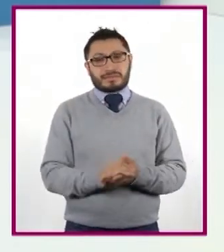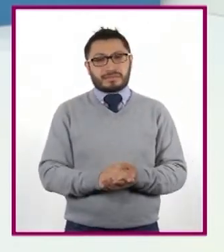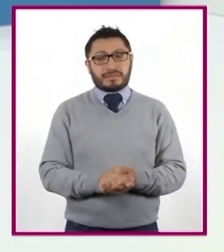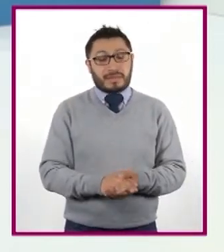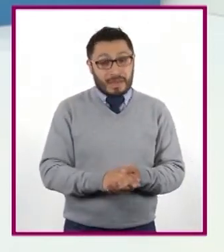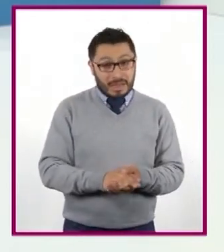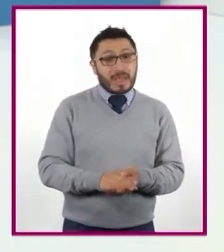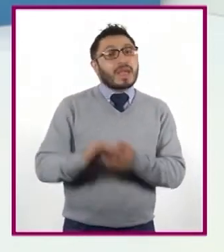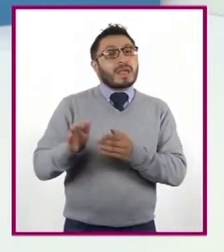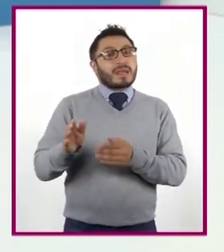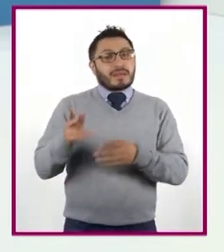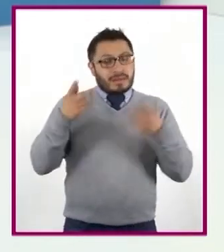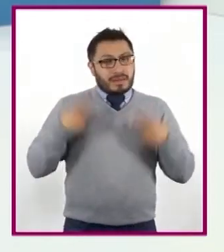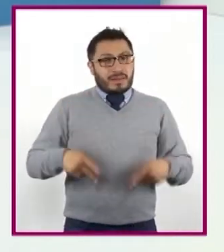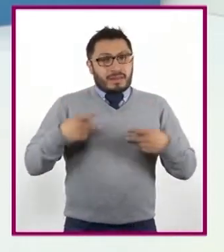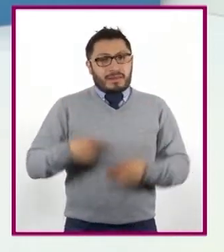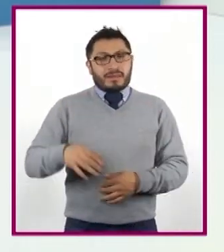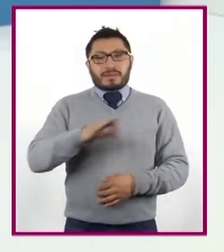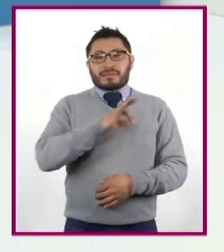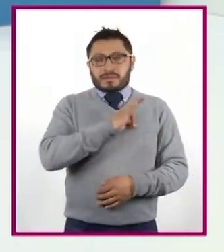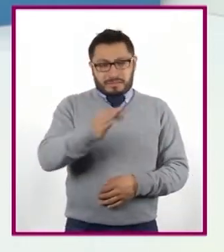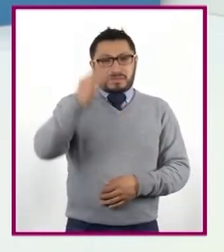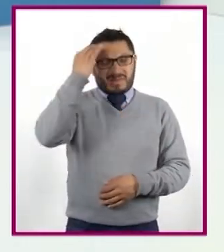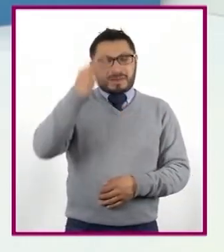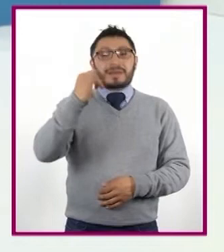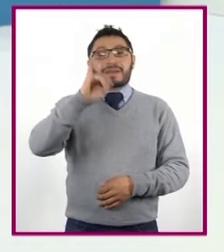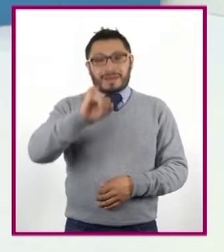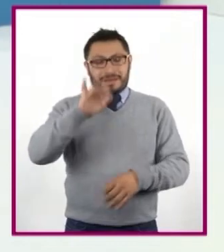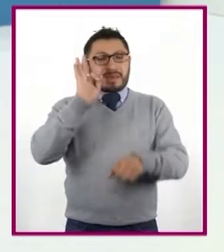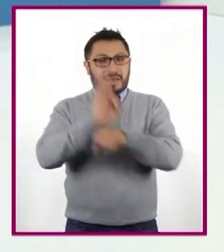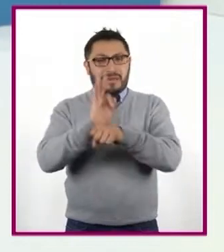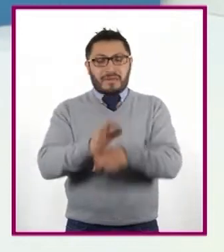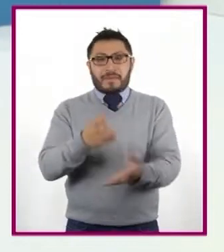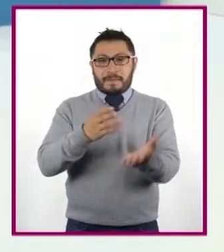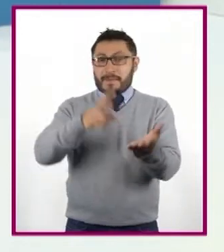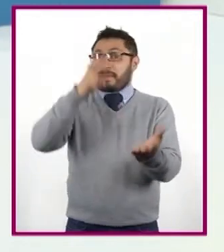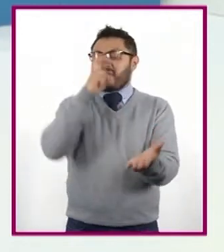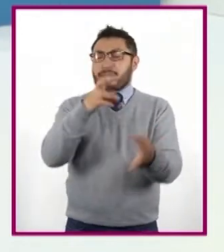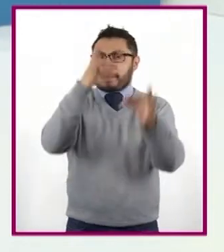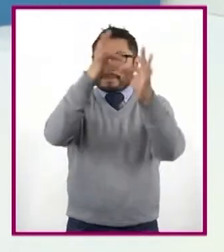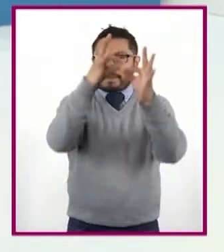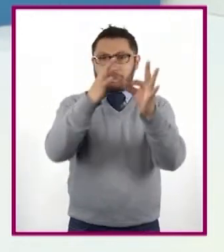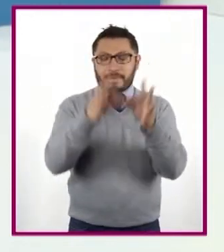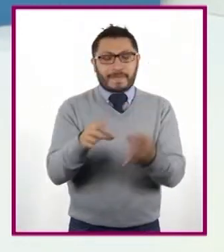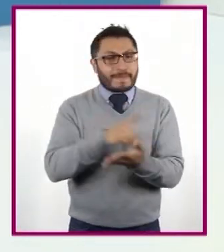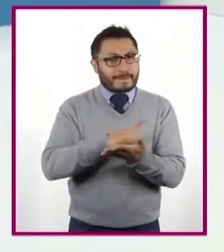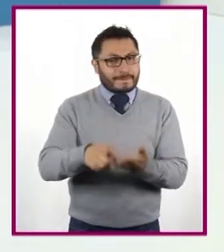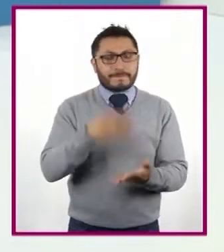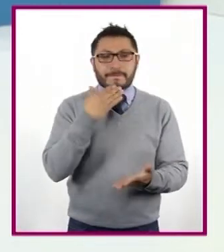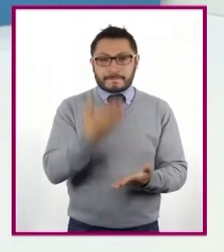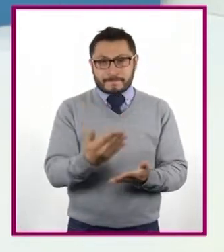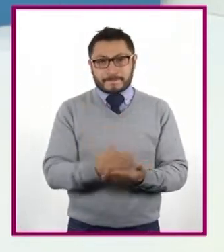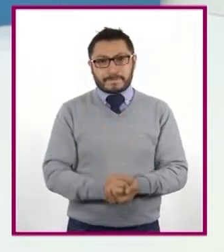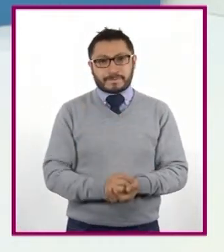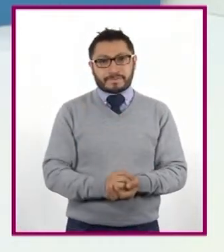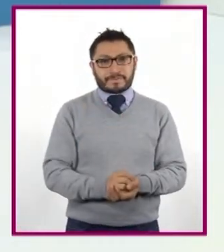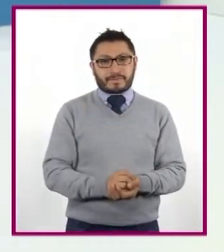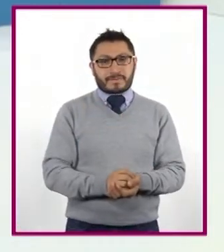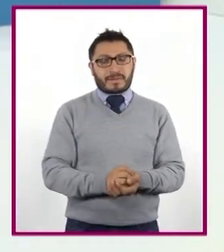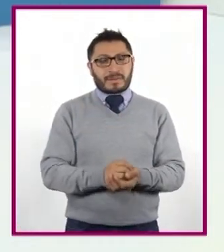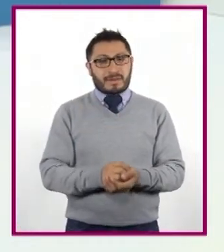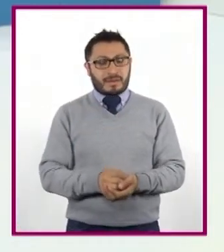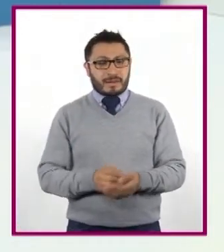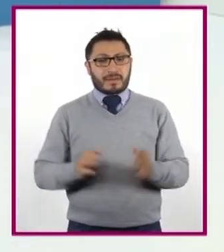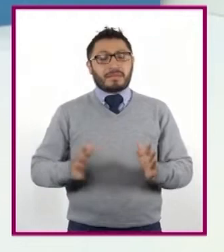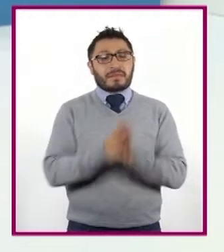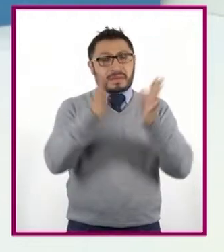los ciudadanos pueden conocer, defender y exigir el cumplimiento de sus derechos, incidir en la toma